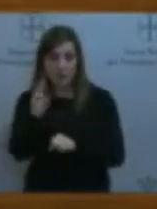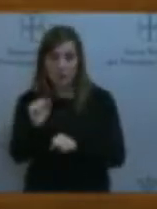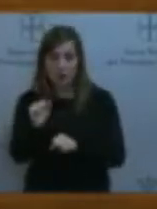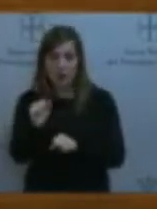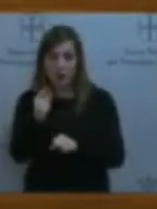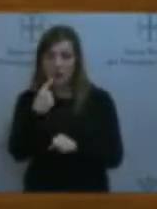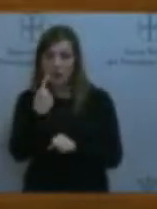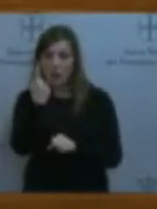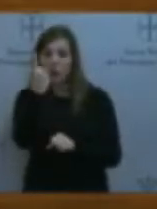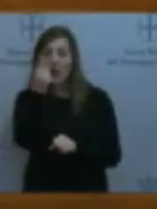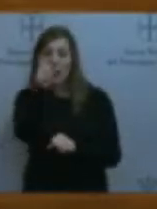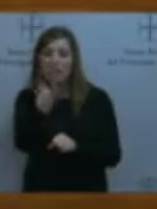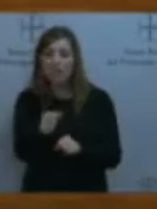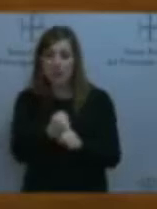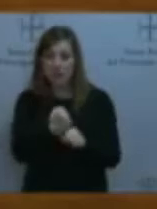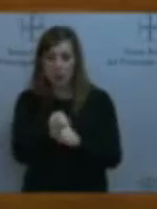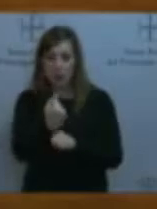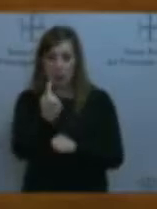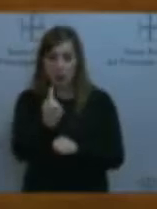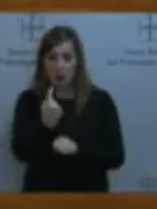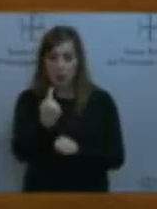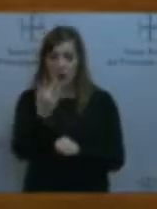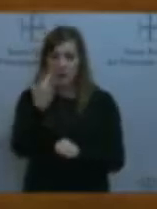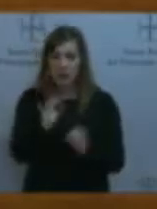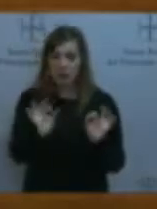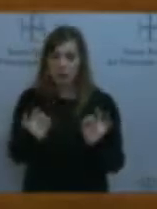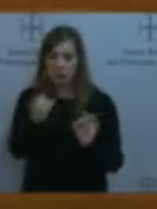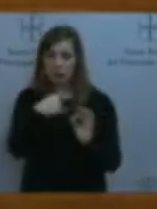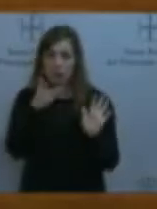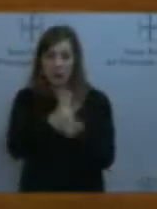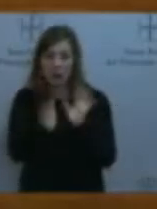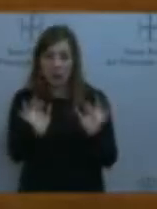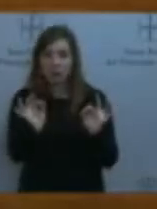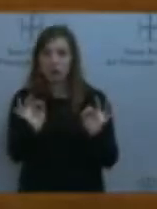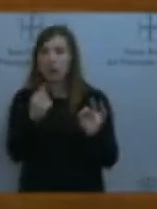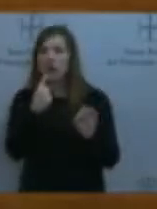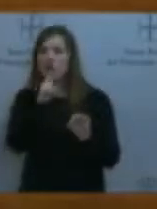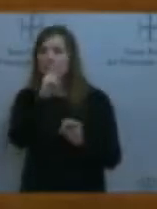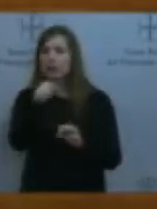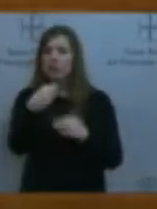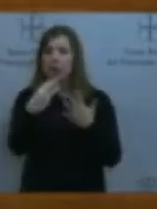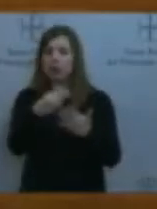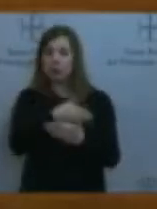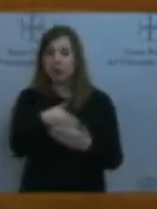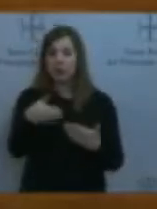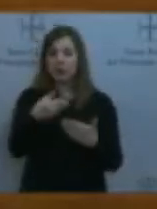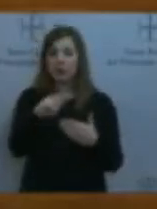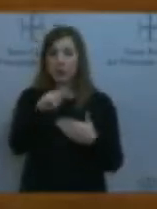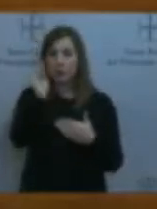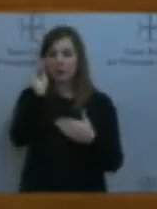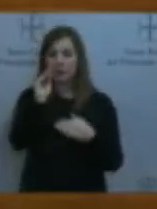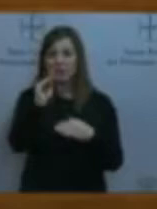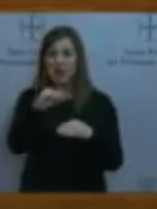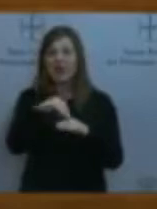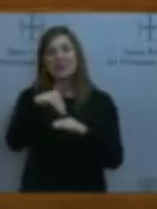neto. Eso es lo que hemos encontrado cuando explicábamos. Eso sí, aumentan 2,8 millones las externalizaciones.